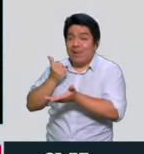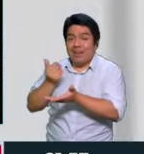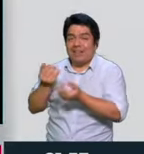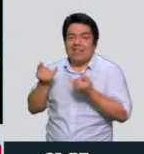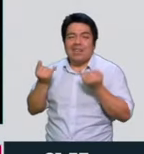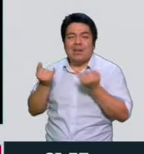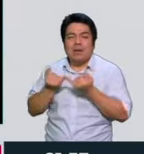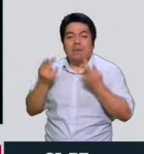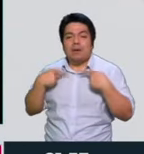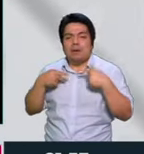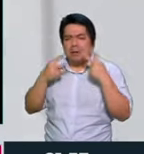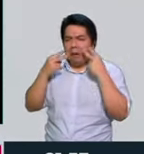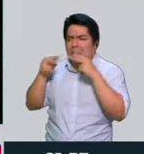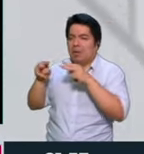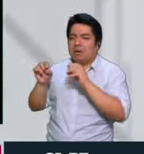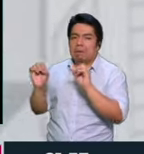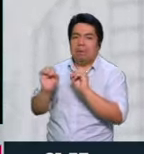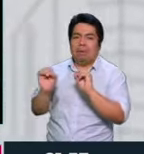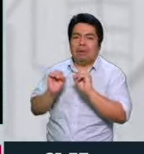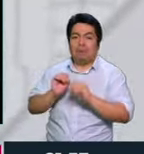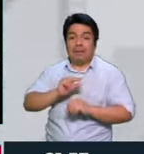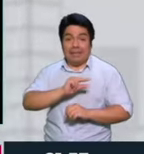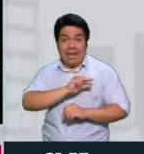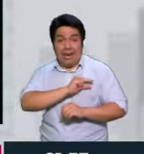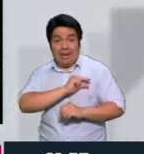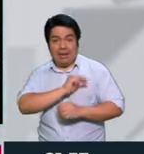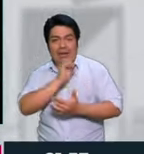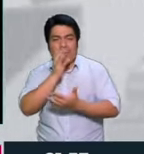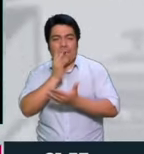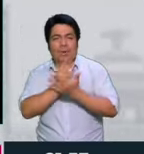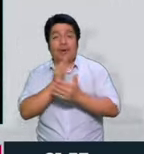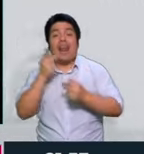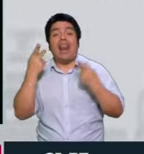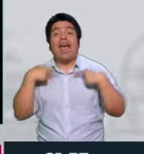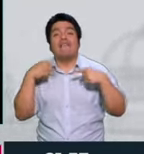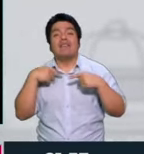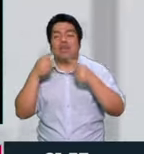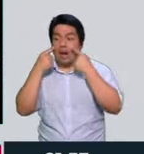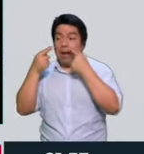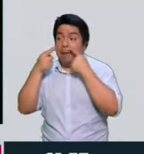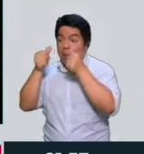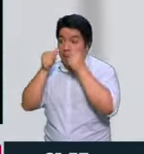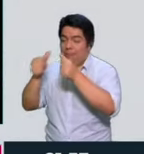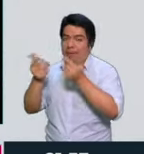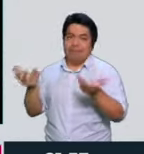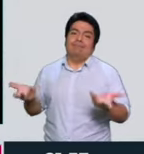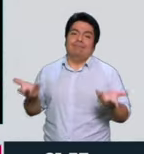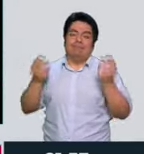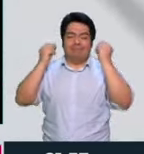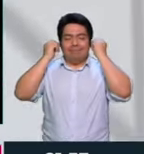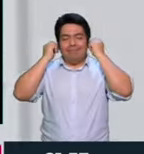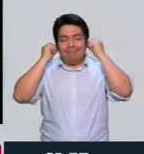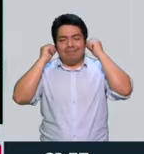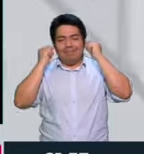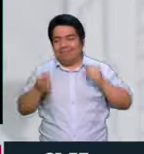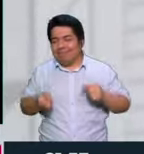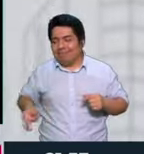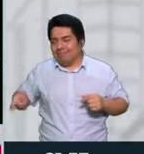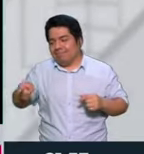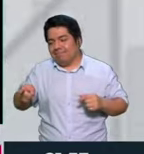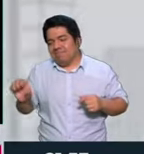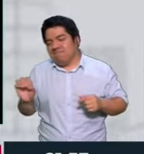audiencia y a los medios privados lo que les importa es la audiencia que generan y pues estos personajes ya no les